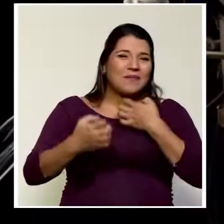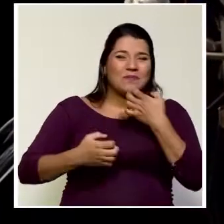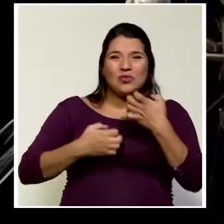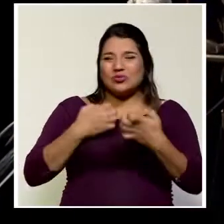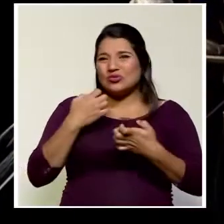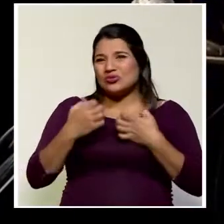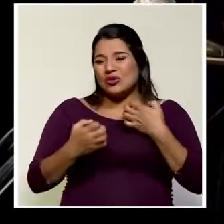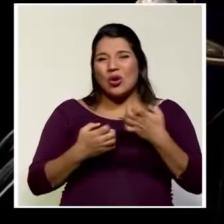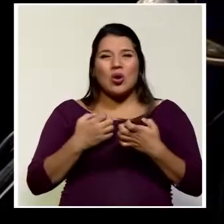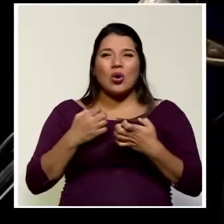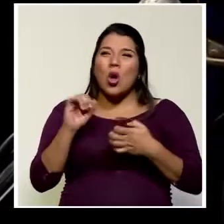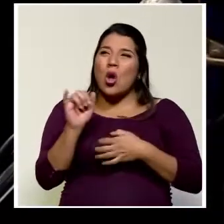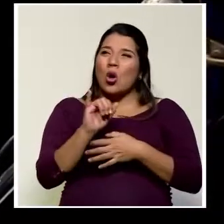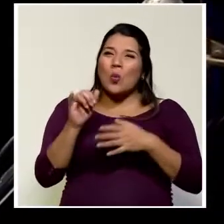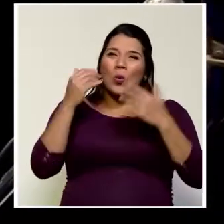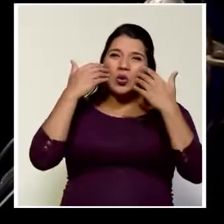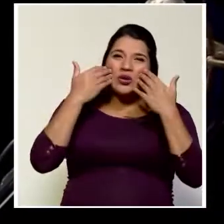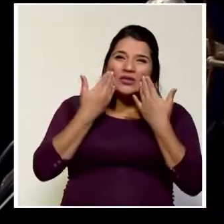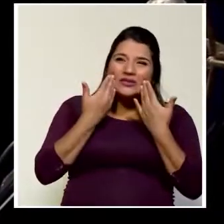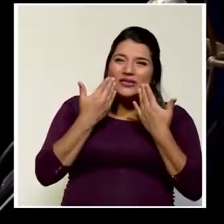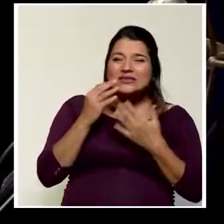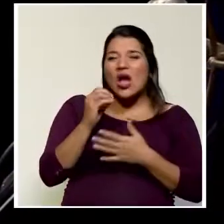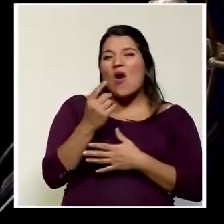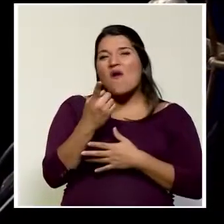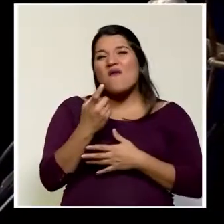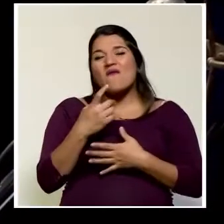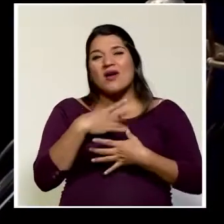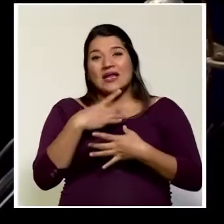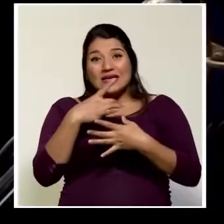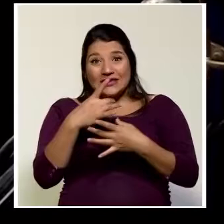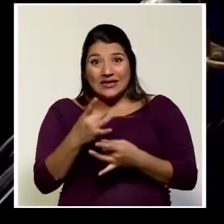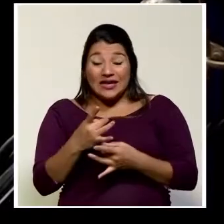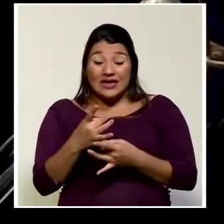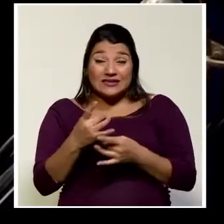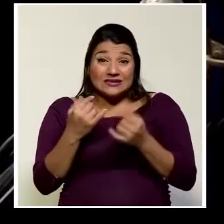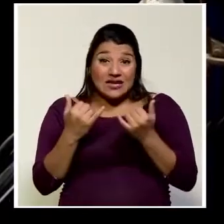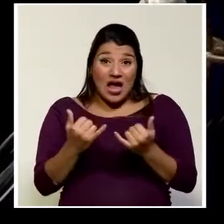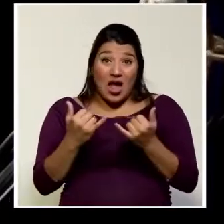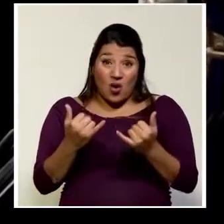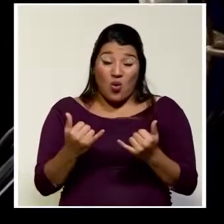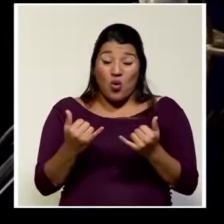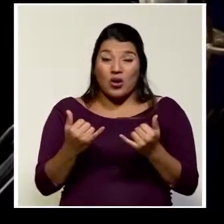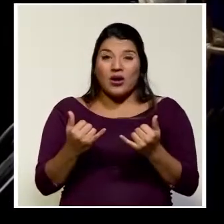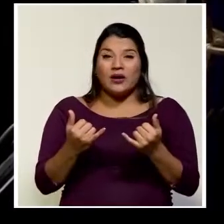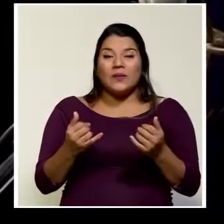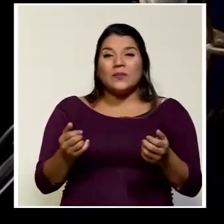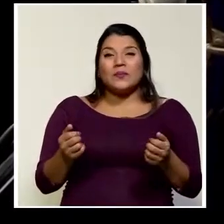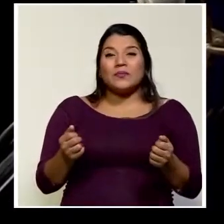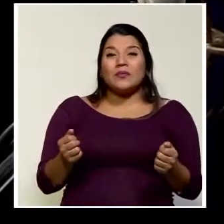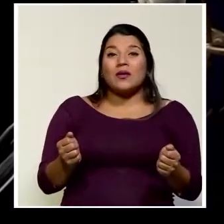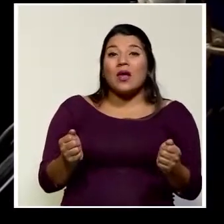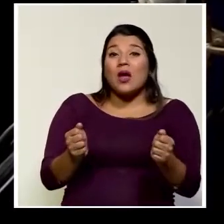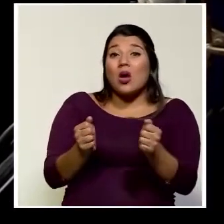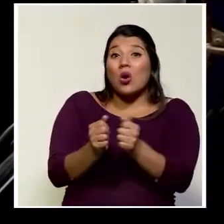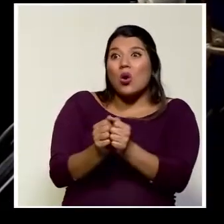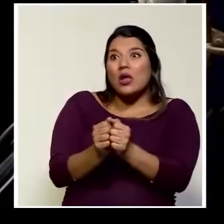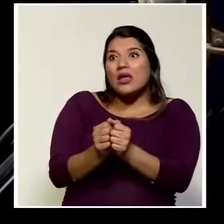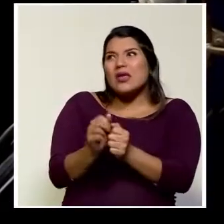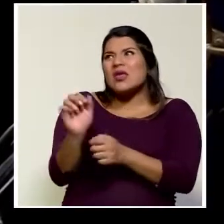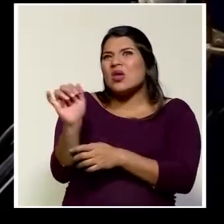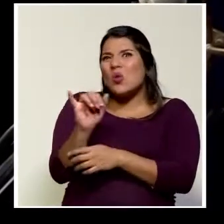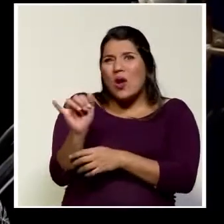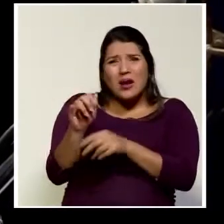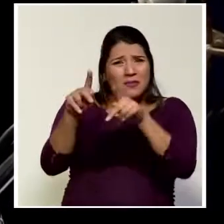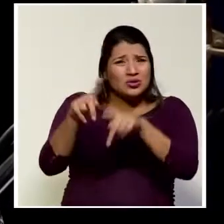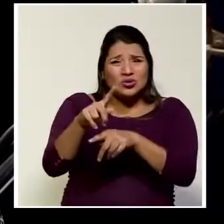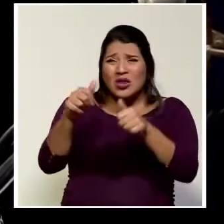la crispación ahí contenida en la circunstancia, con la complejidad del número enorme de candidaturas. Pero bueno,